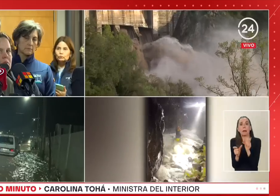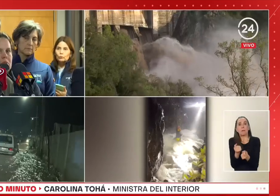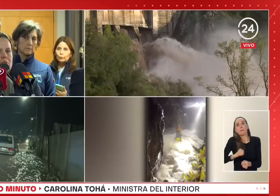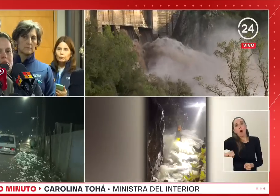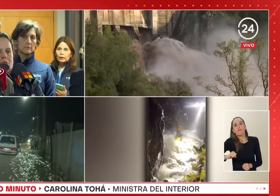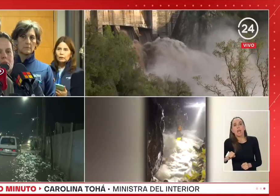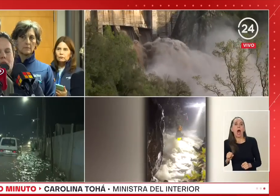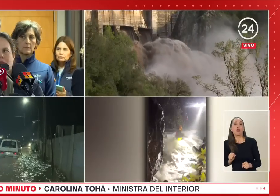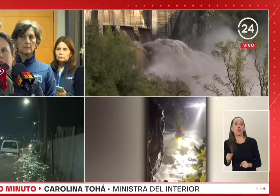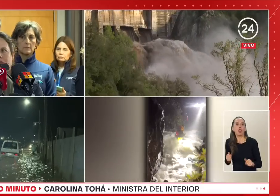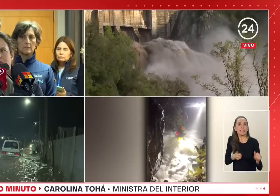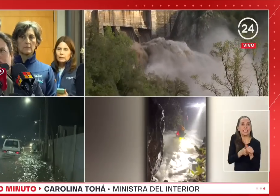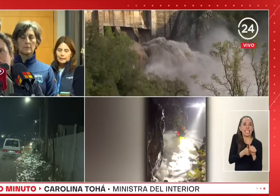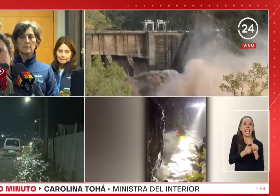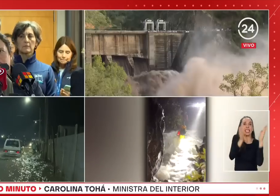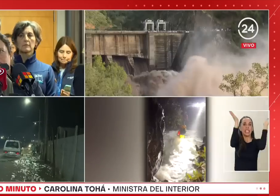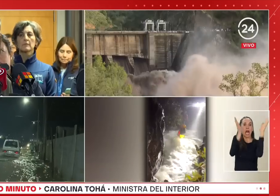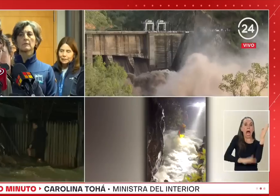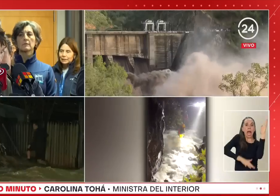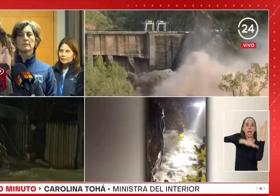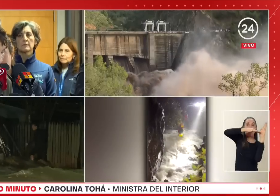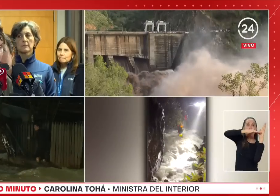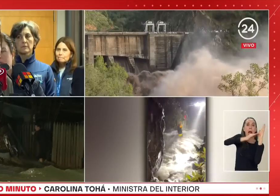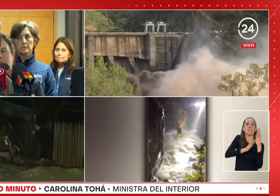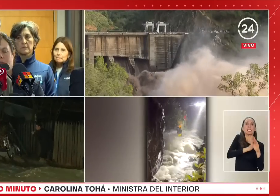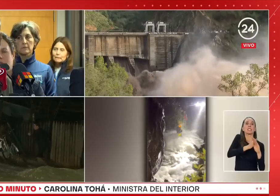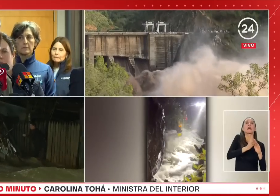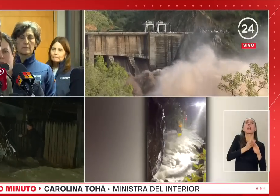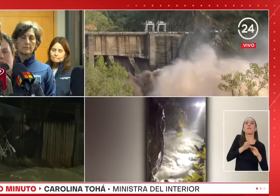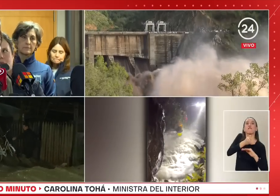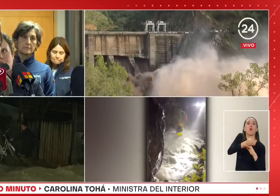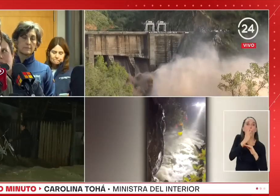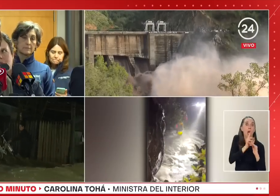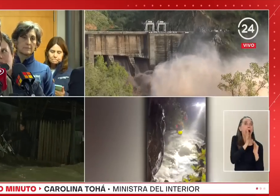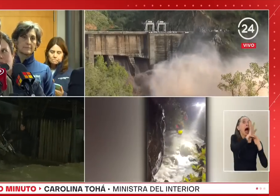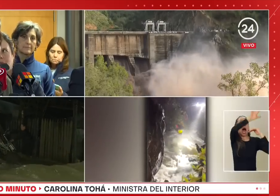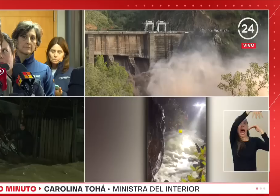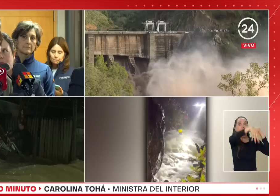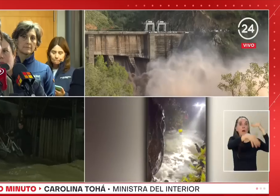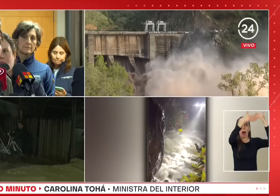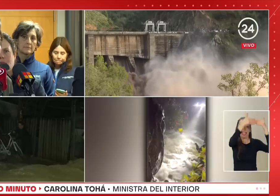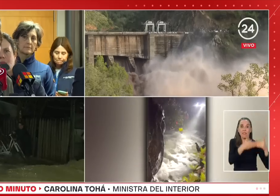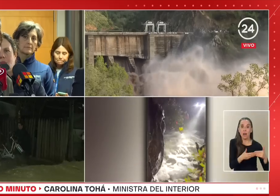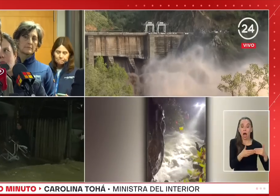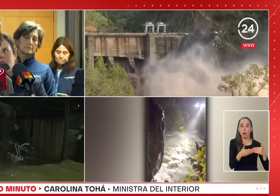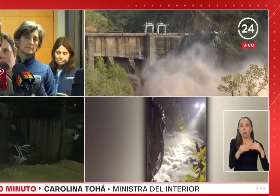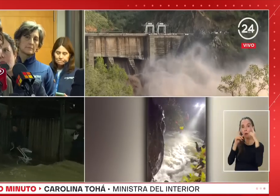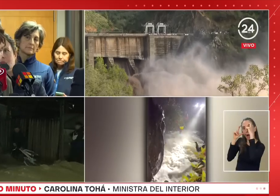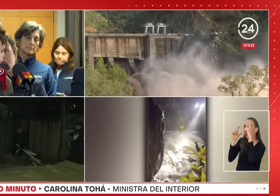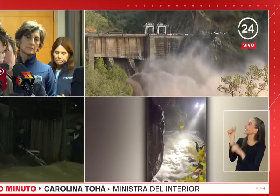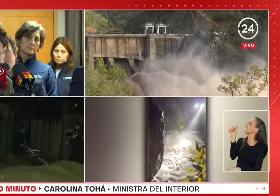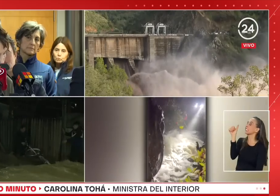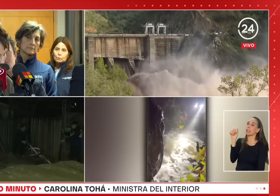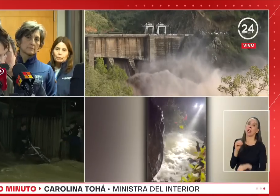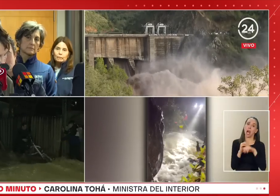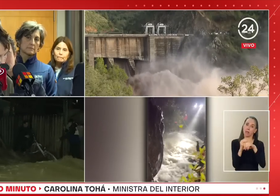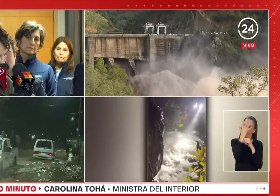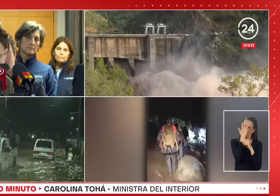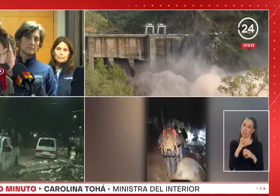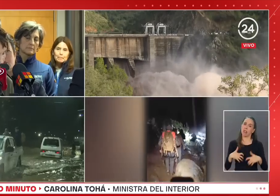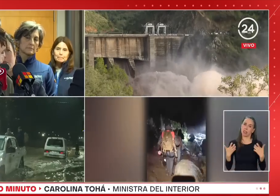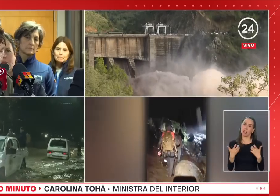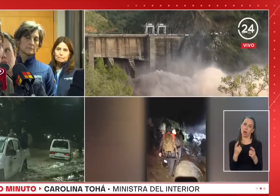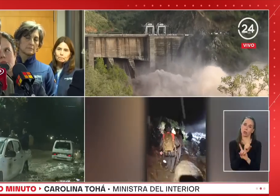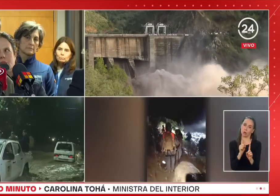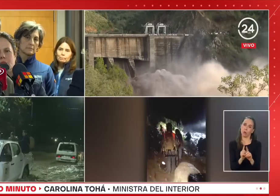a sacarse fotografías videos selfies también a colbún Entonces el llamado ya a esta altura con indignación es a no persistir en ese tipo de